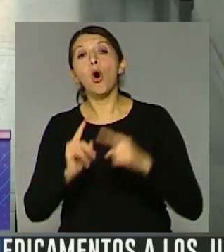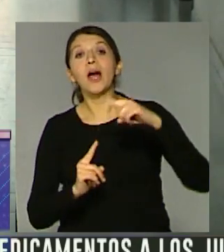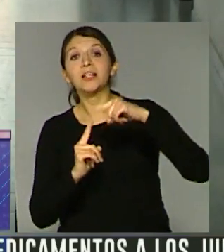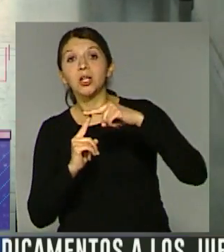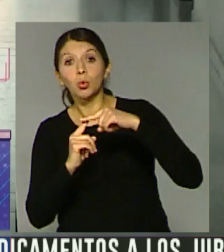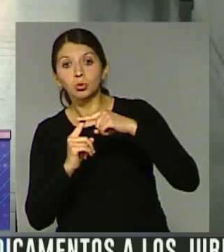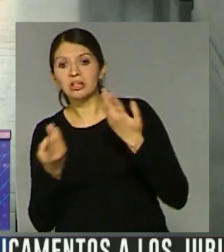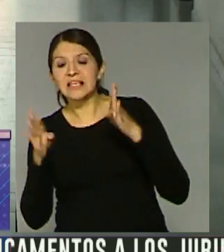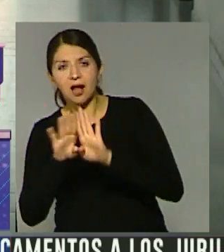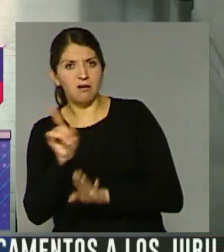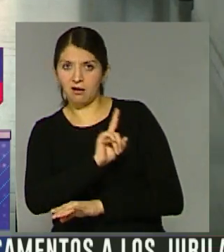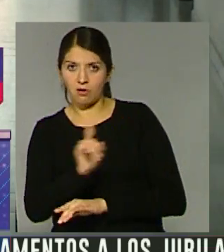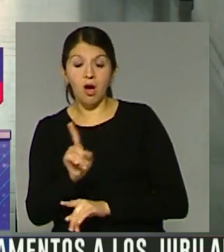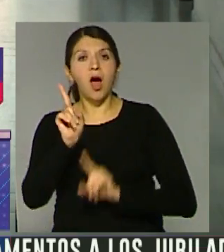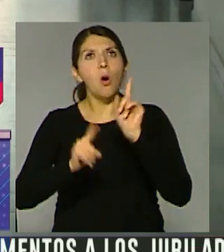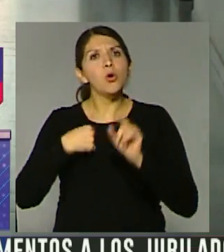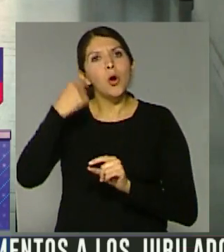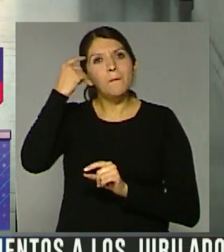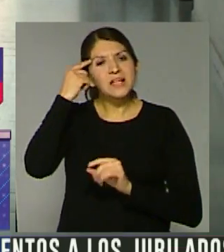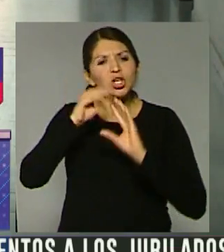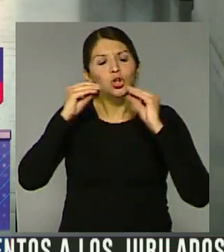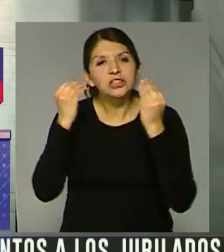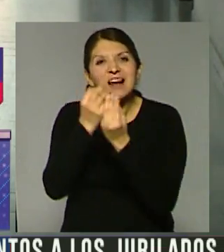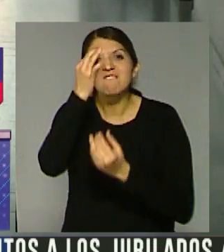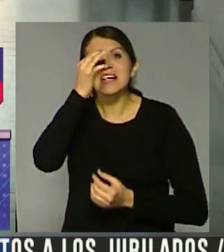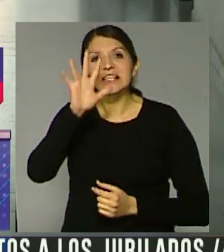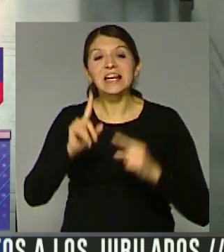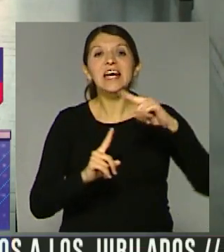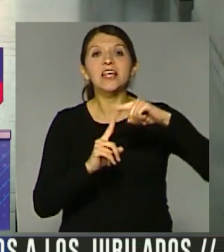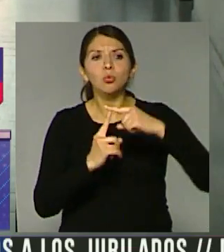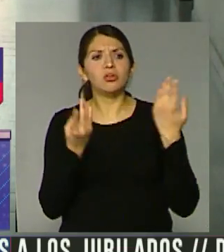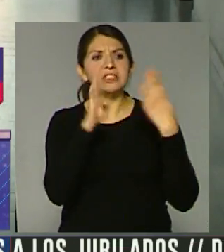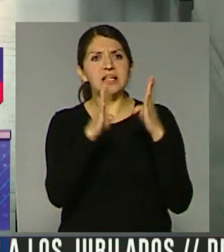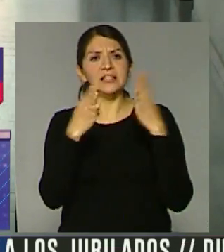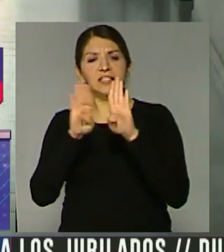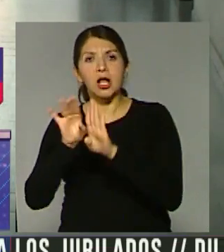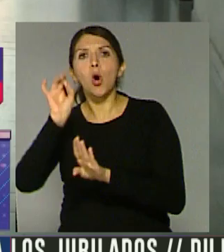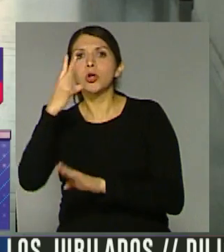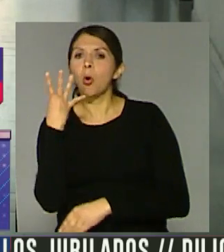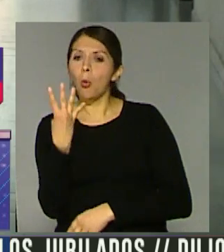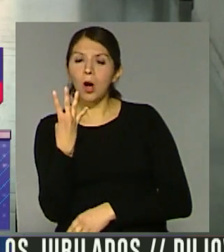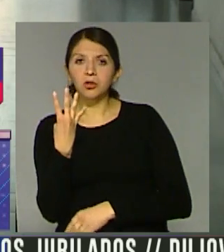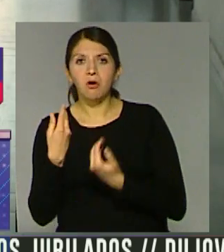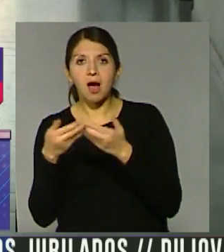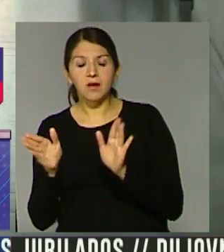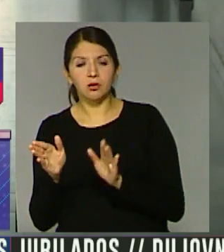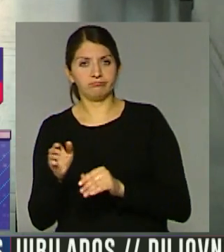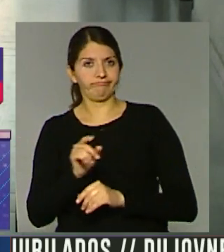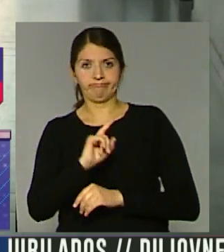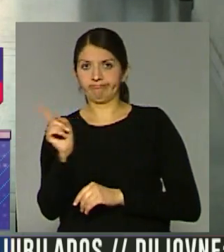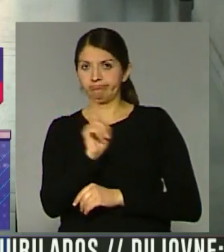hasta el disparate de que se iban a cerrar 23 institutos y iban a quedar 4 por una interpretación que hacía alguien de un artículo.